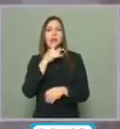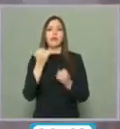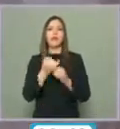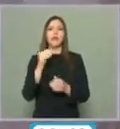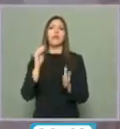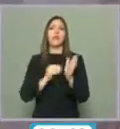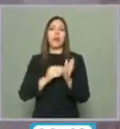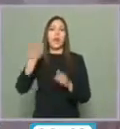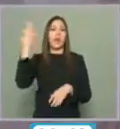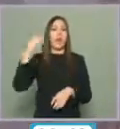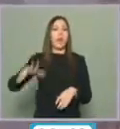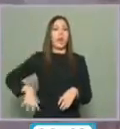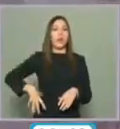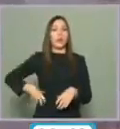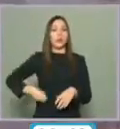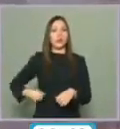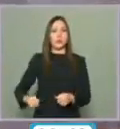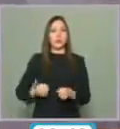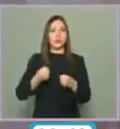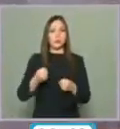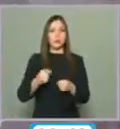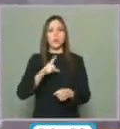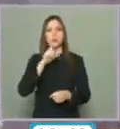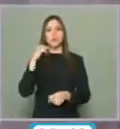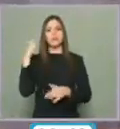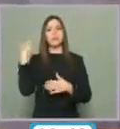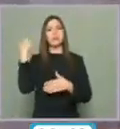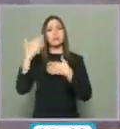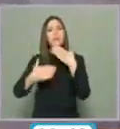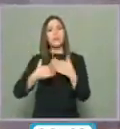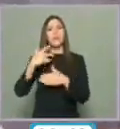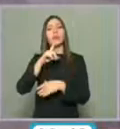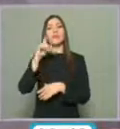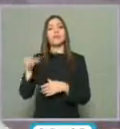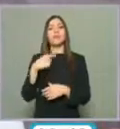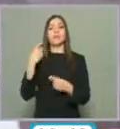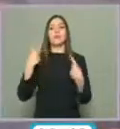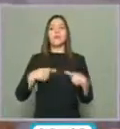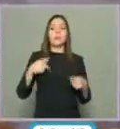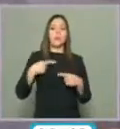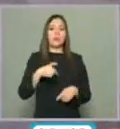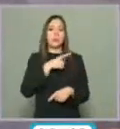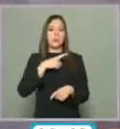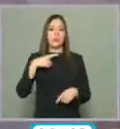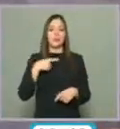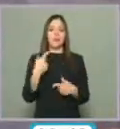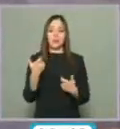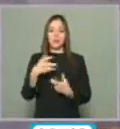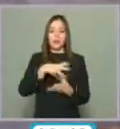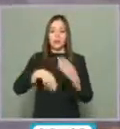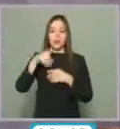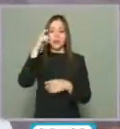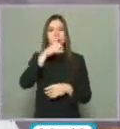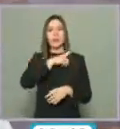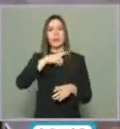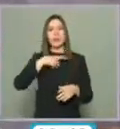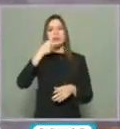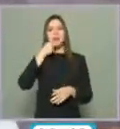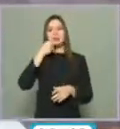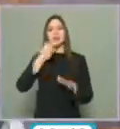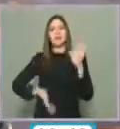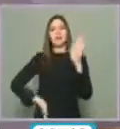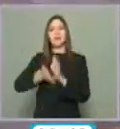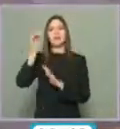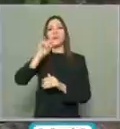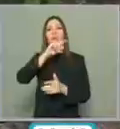Claro. Y paralelo a esto, vas encontrando que la situación económica hace que mucha gente tenga que salir de su casa. Muchos hombres se van a Estados